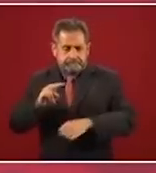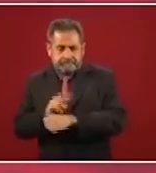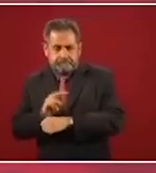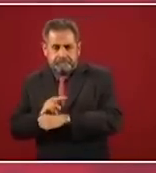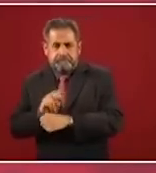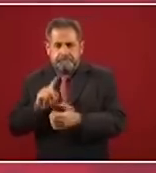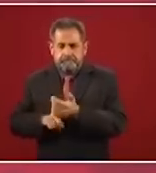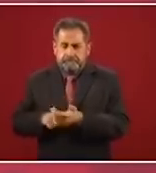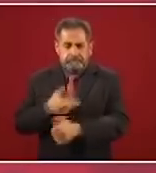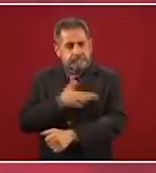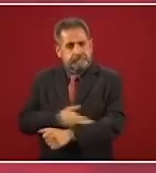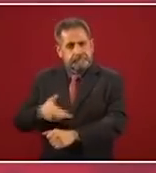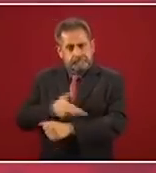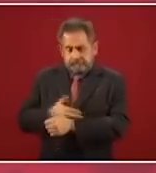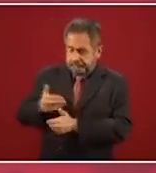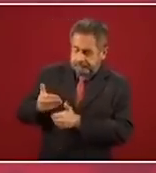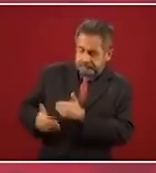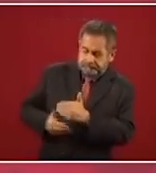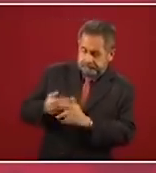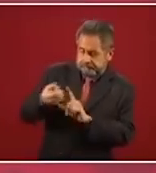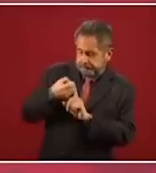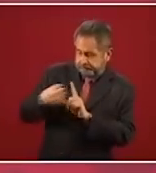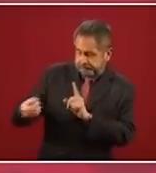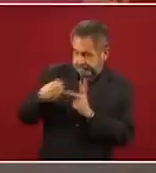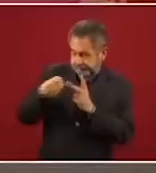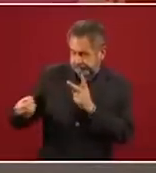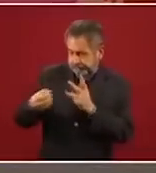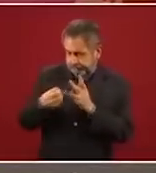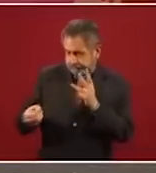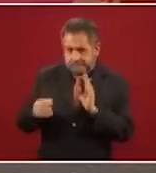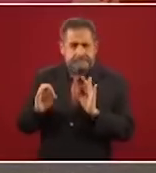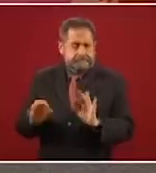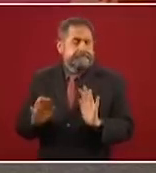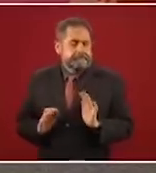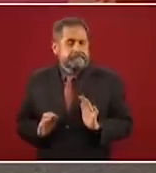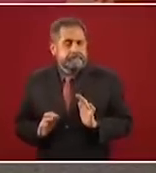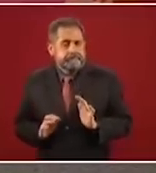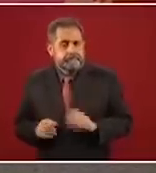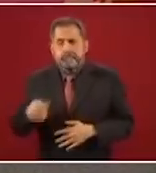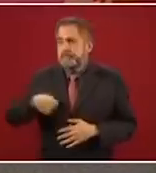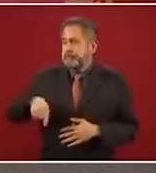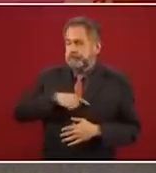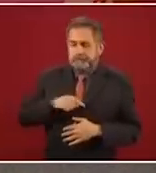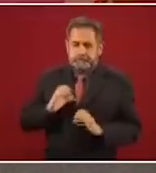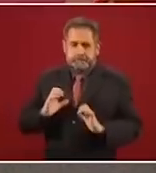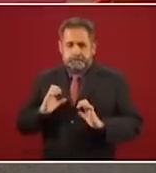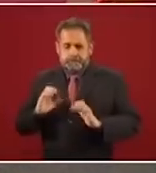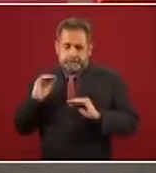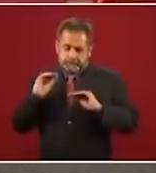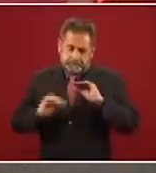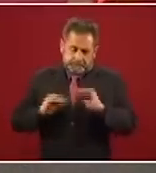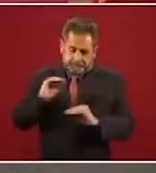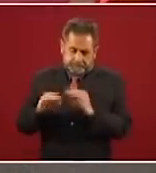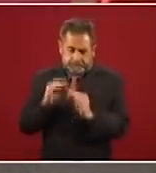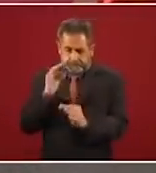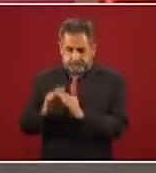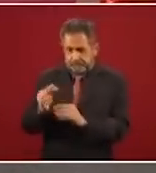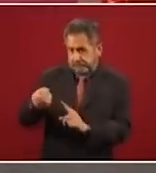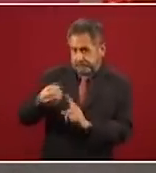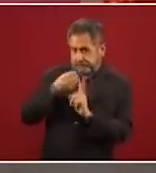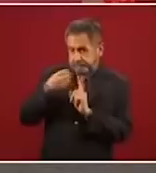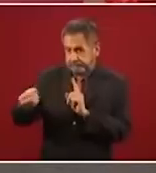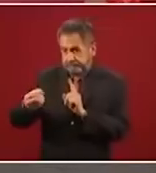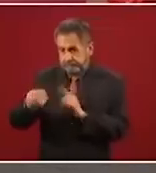del debido proceso. Entonces, hay que buscar el equilibrio entre